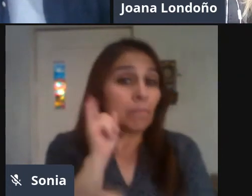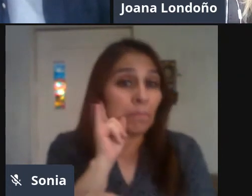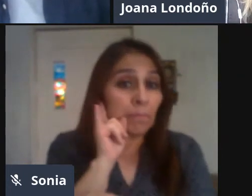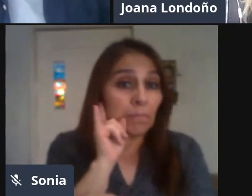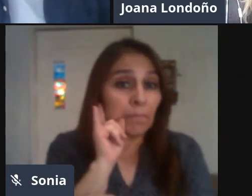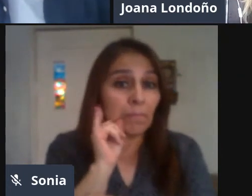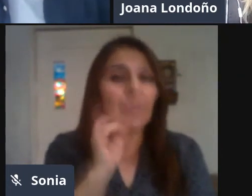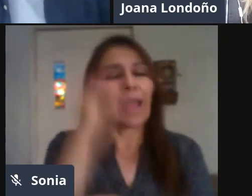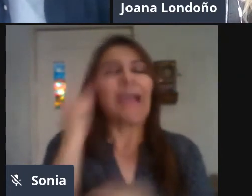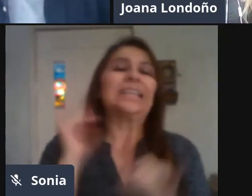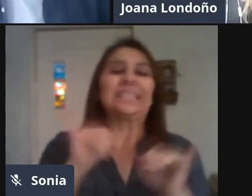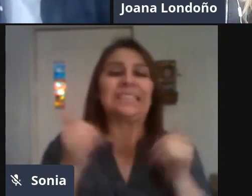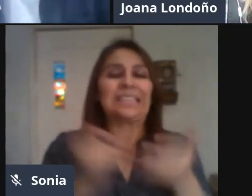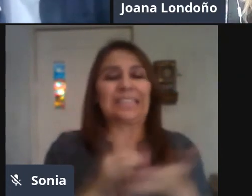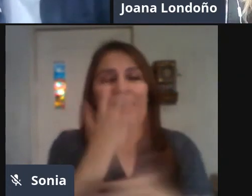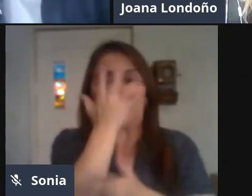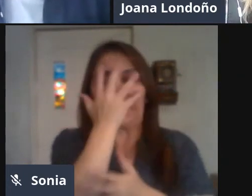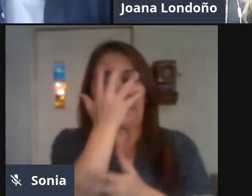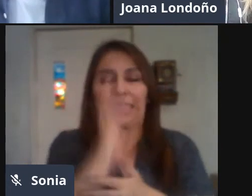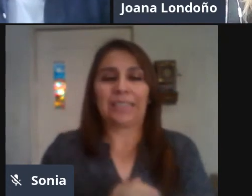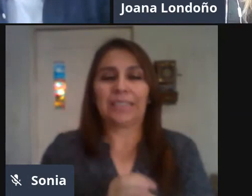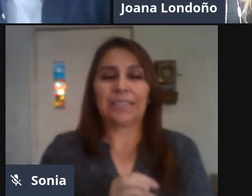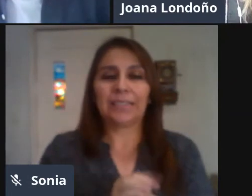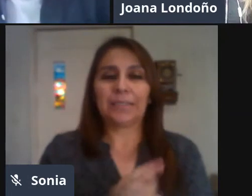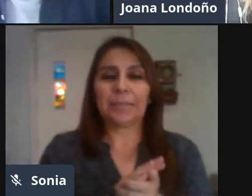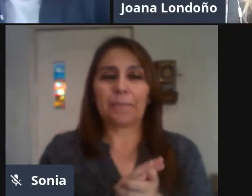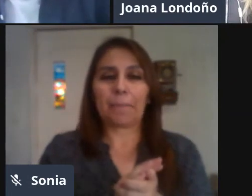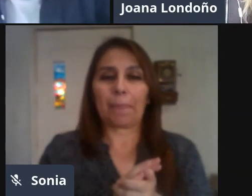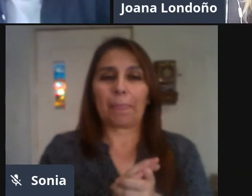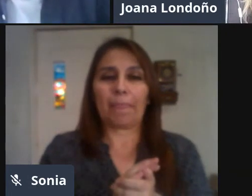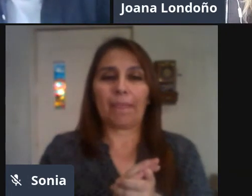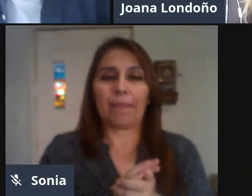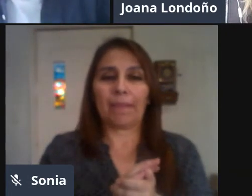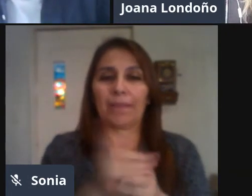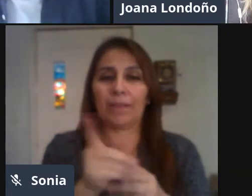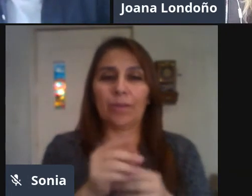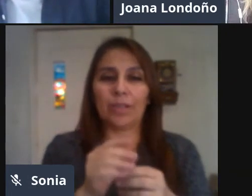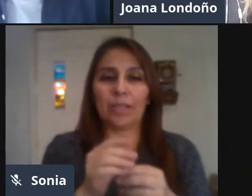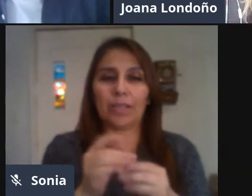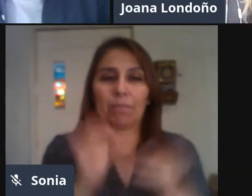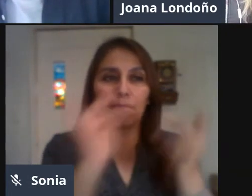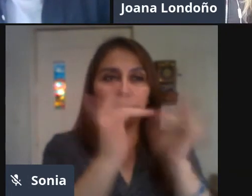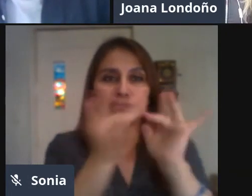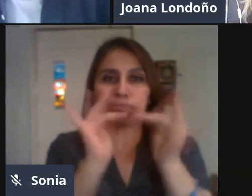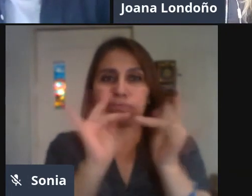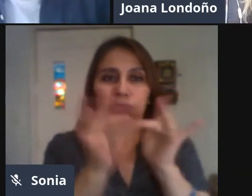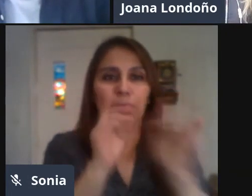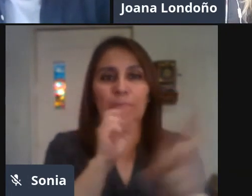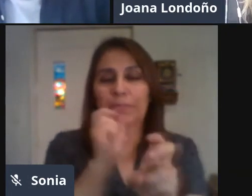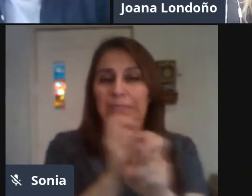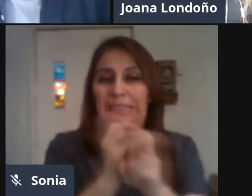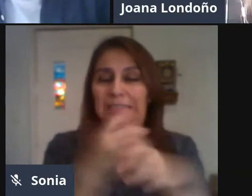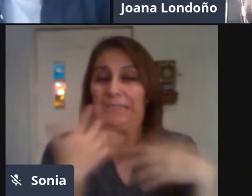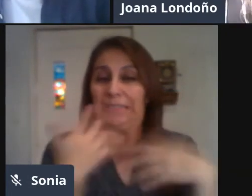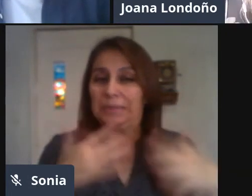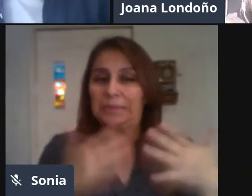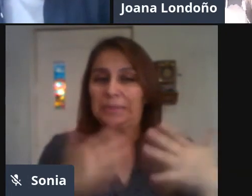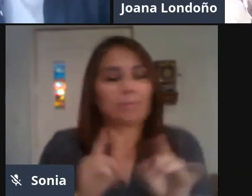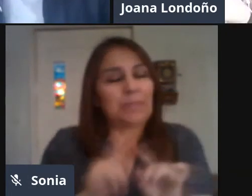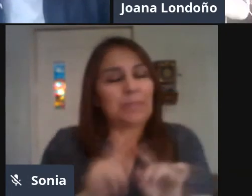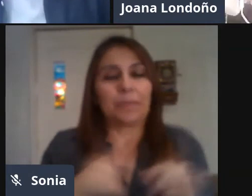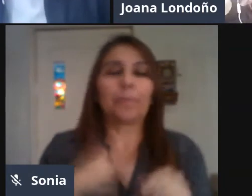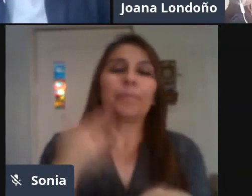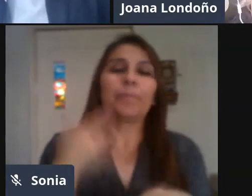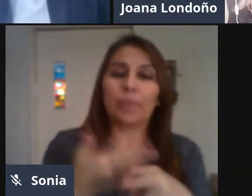así que ven este tema y claro este tema de las colecciones que son un poco complicados pues nada les contaba mi